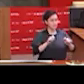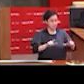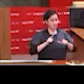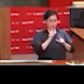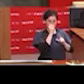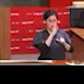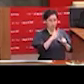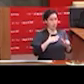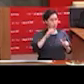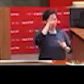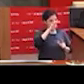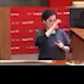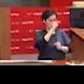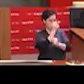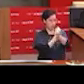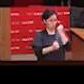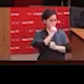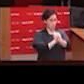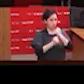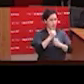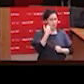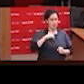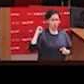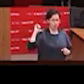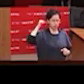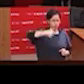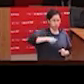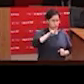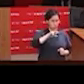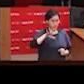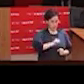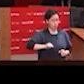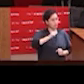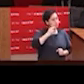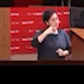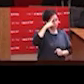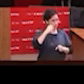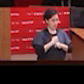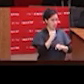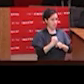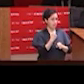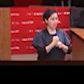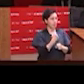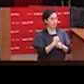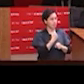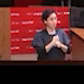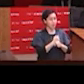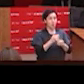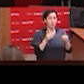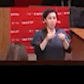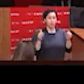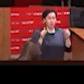económicas tiene ya 25 años años de de experiencia y desde desde